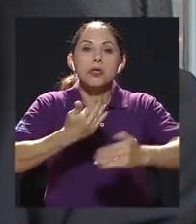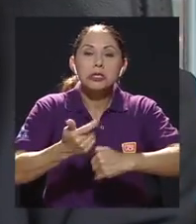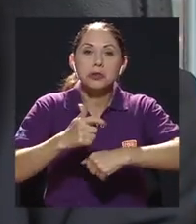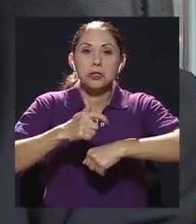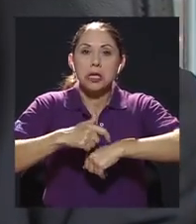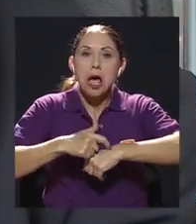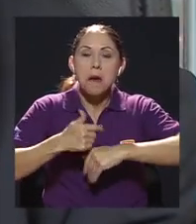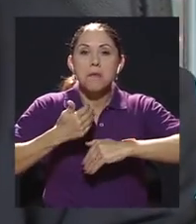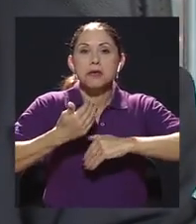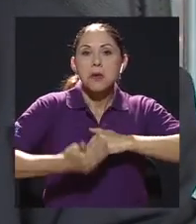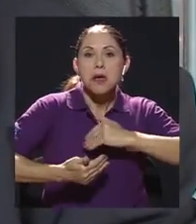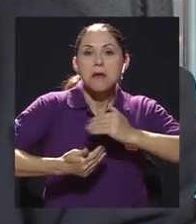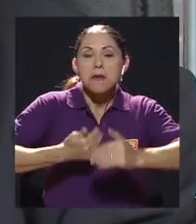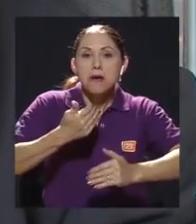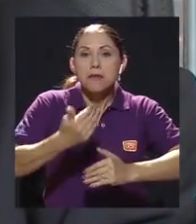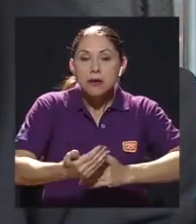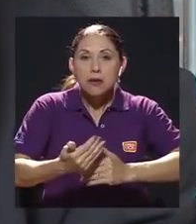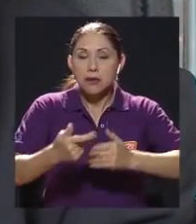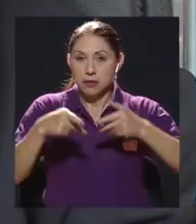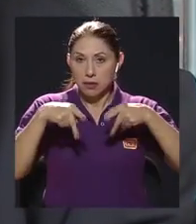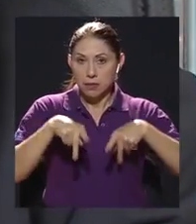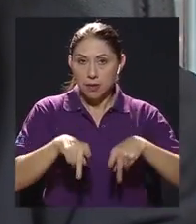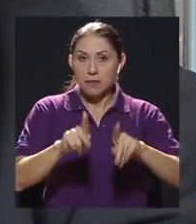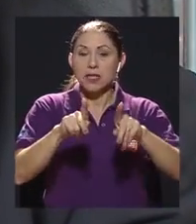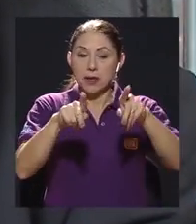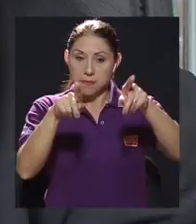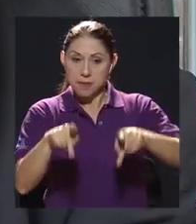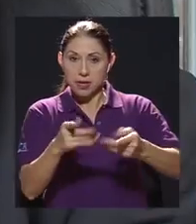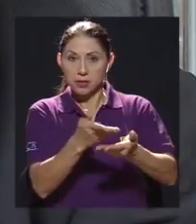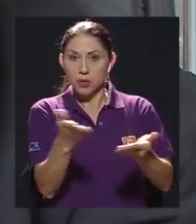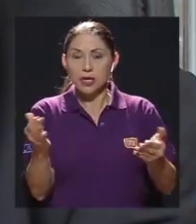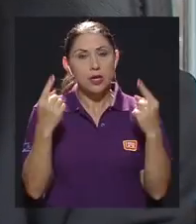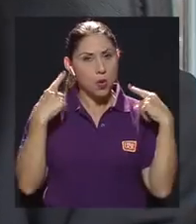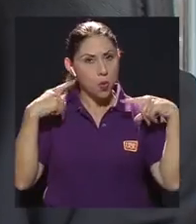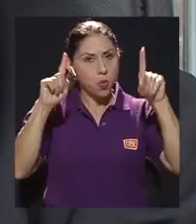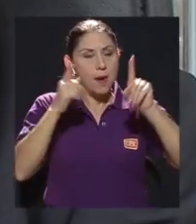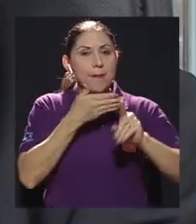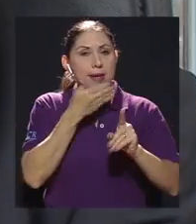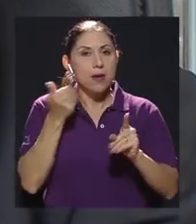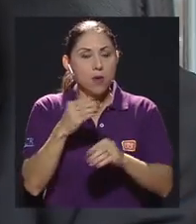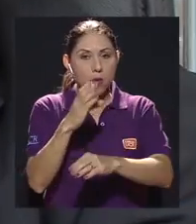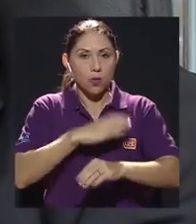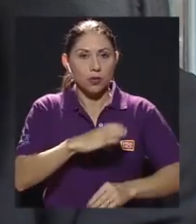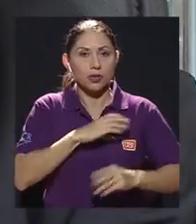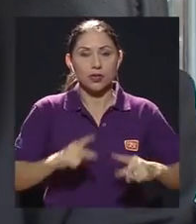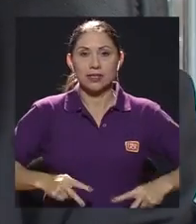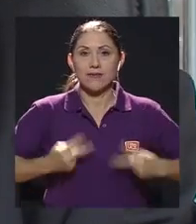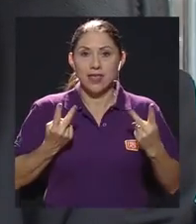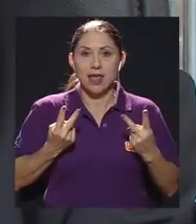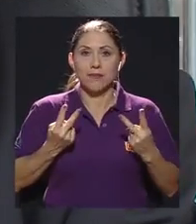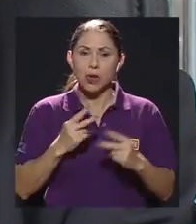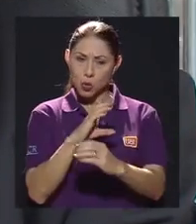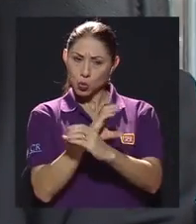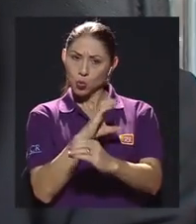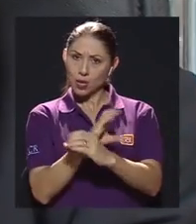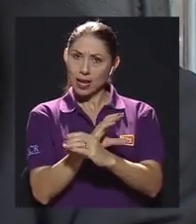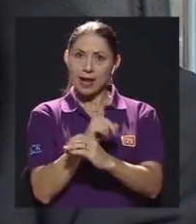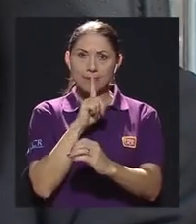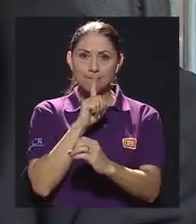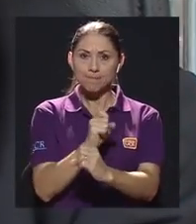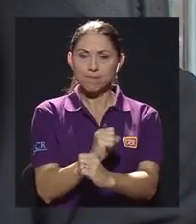le permitan a los seres humanos alcanzar mejores condiciones de vida, tutela y garantía de sus